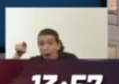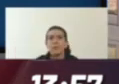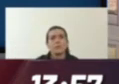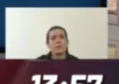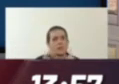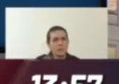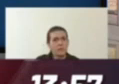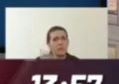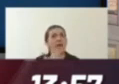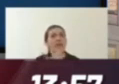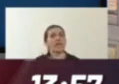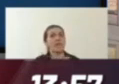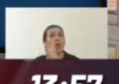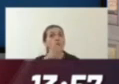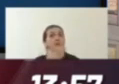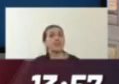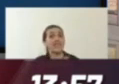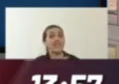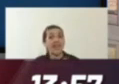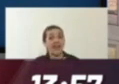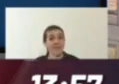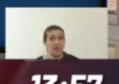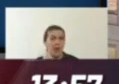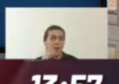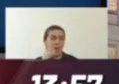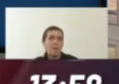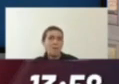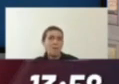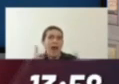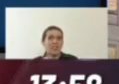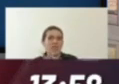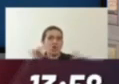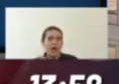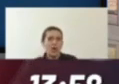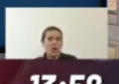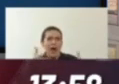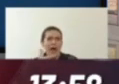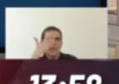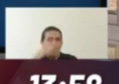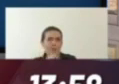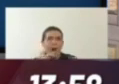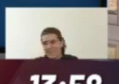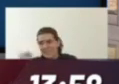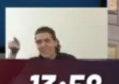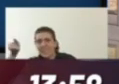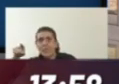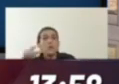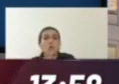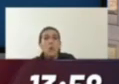Después tenemos Santa Fe, que evidencia también un crecimiento. Yo creo que tiene que ver claramente con esa